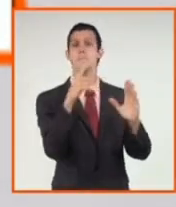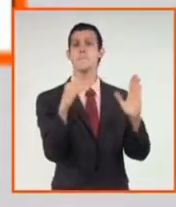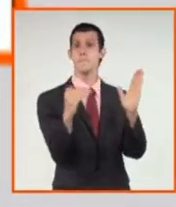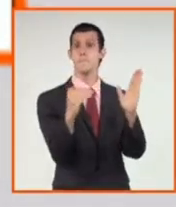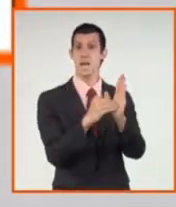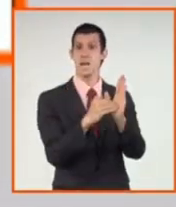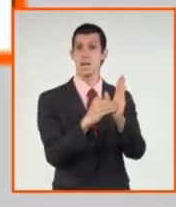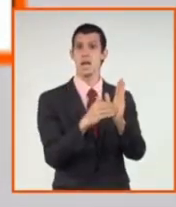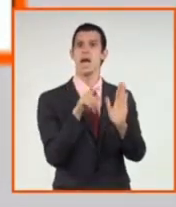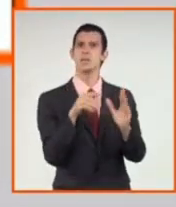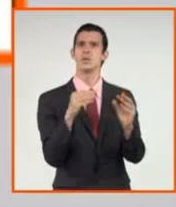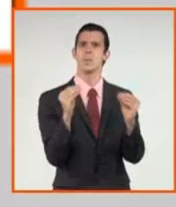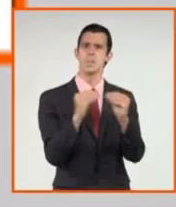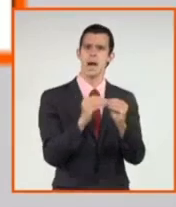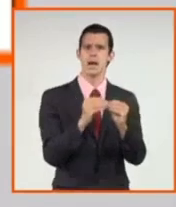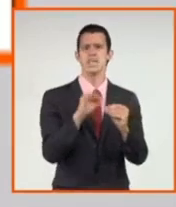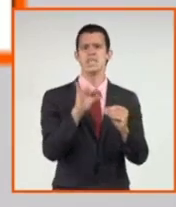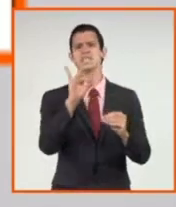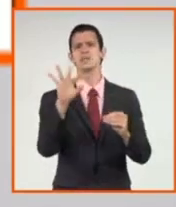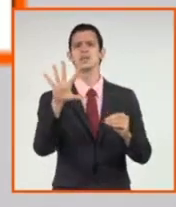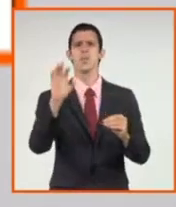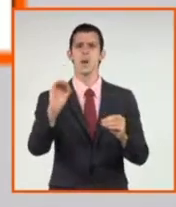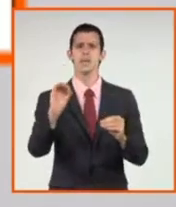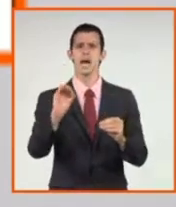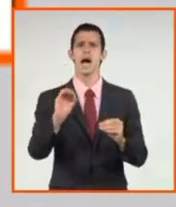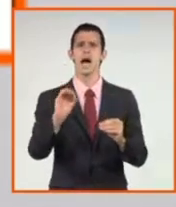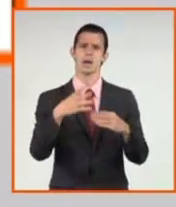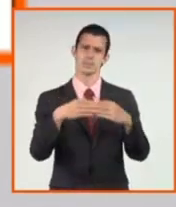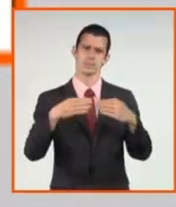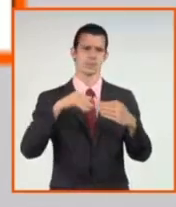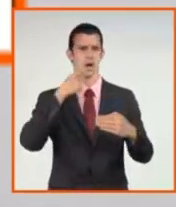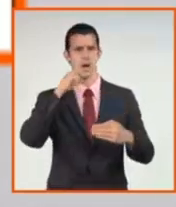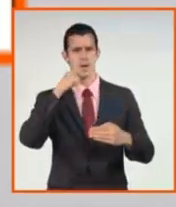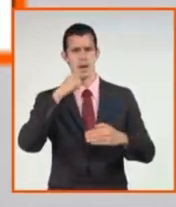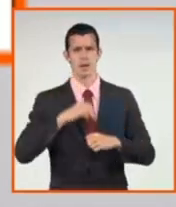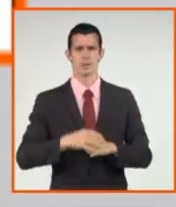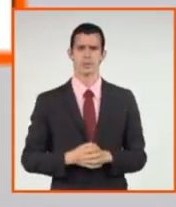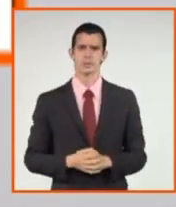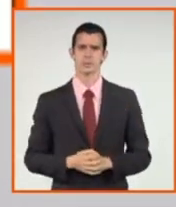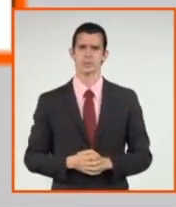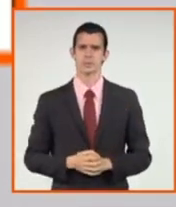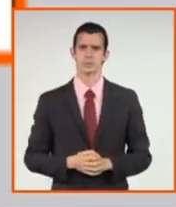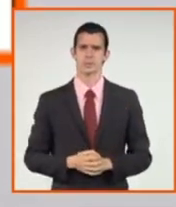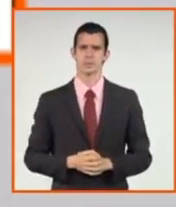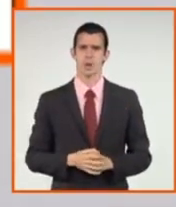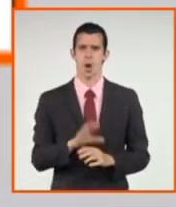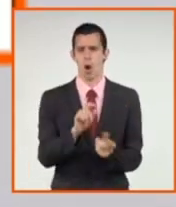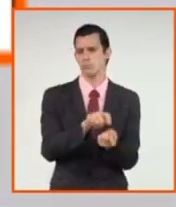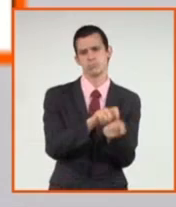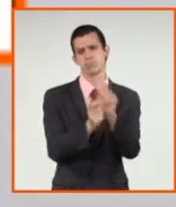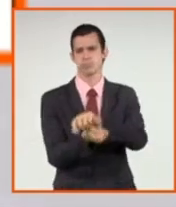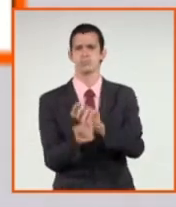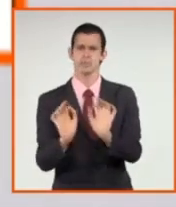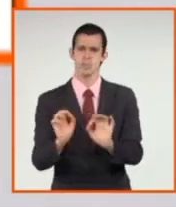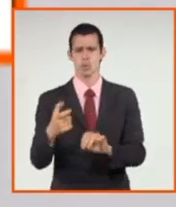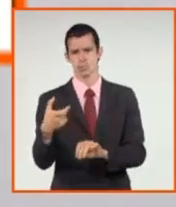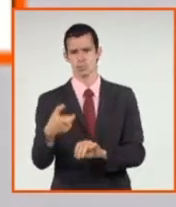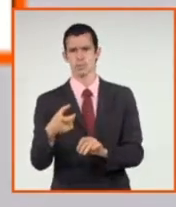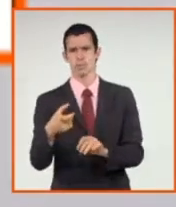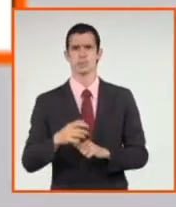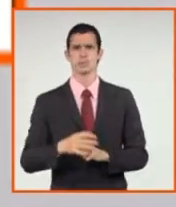tiene que depositar 750 usb o el equivalente en amanecer a 750 usb